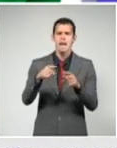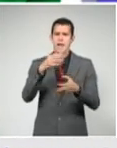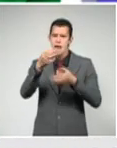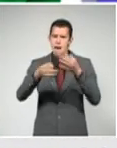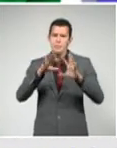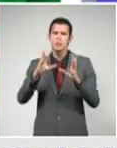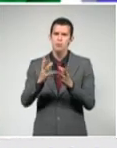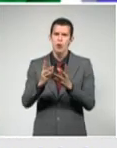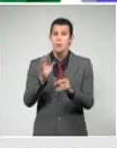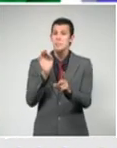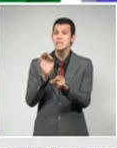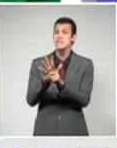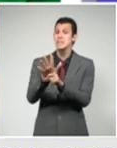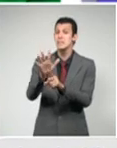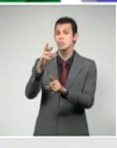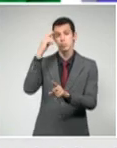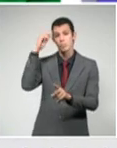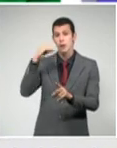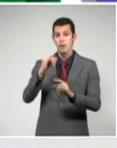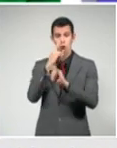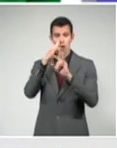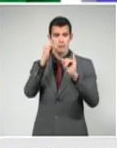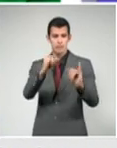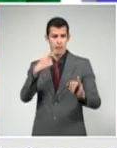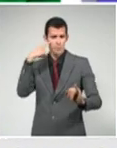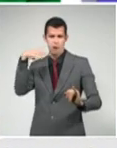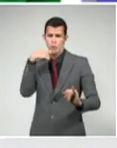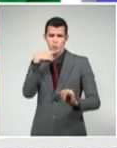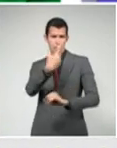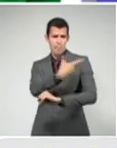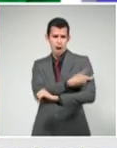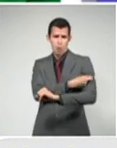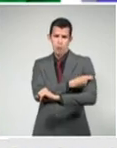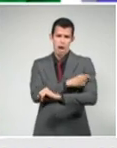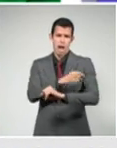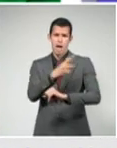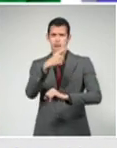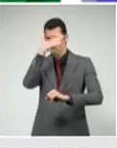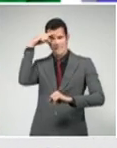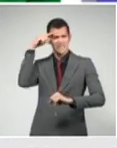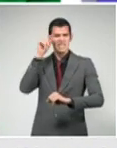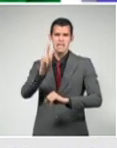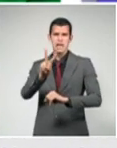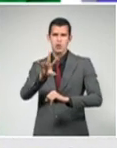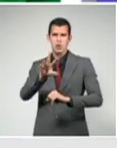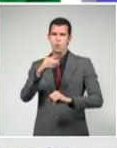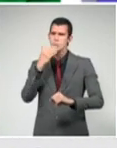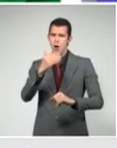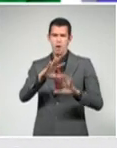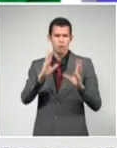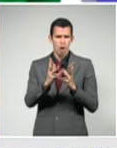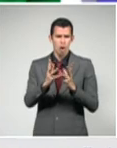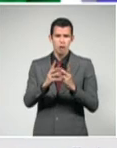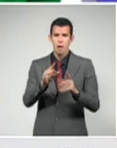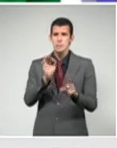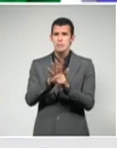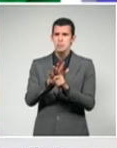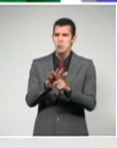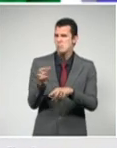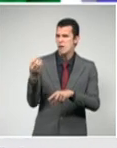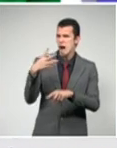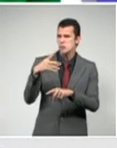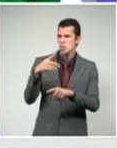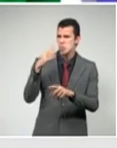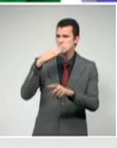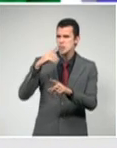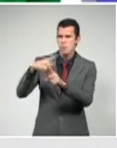reconocido el efecto que ella logra. Y el nivel de eficacia alto. Y el nivel de eficacia. Y él decía, que